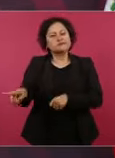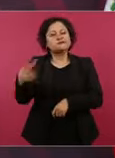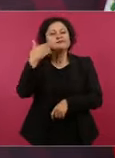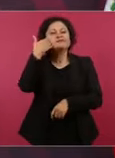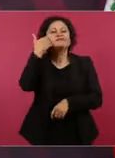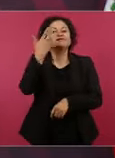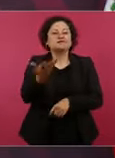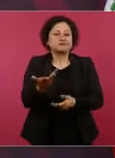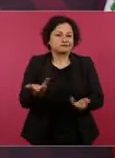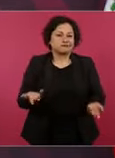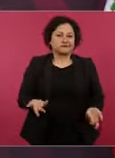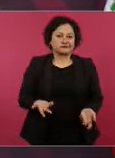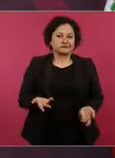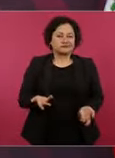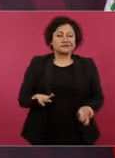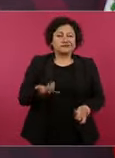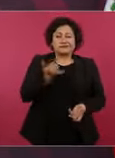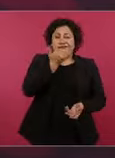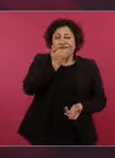Nada más que eso ya